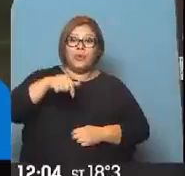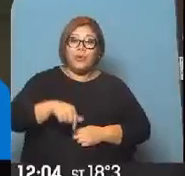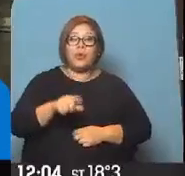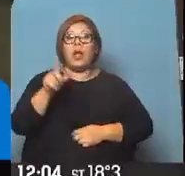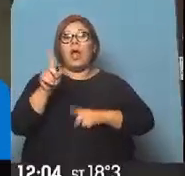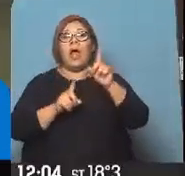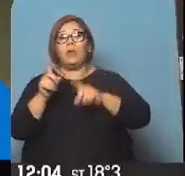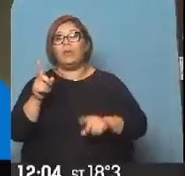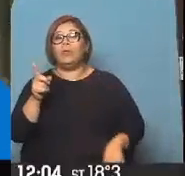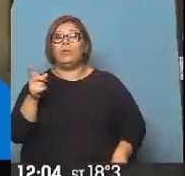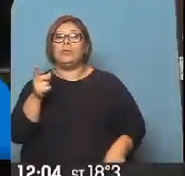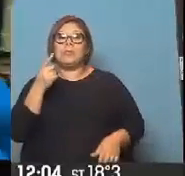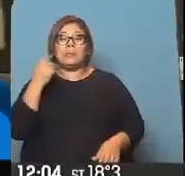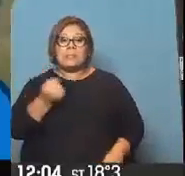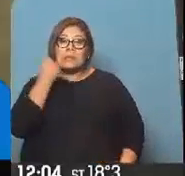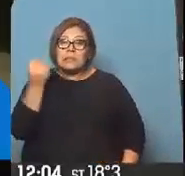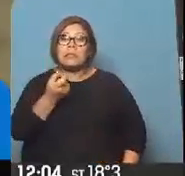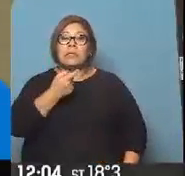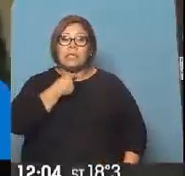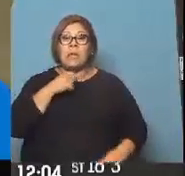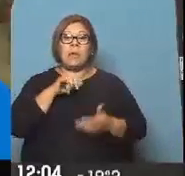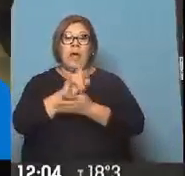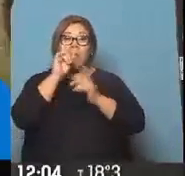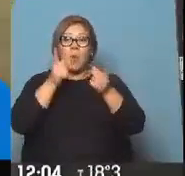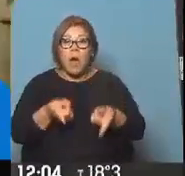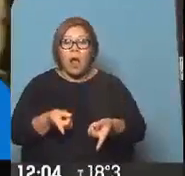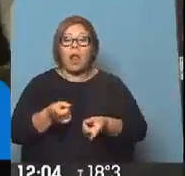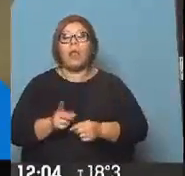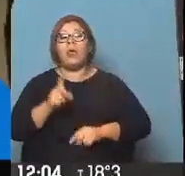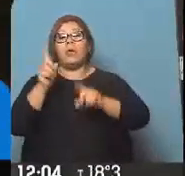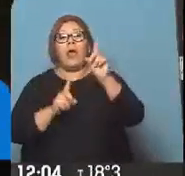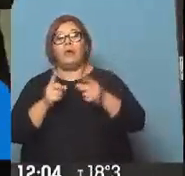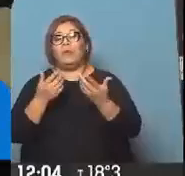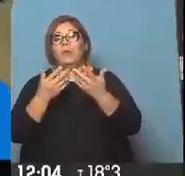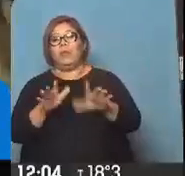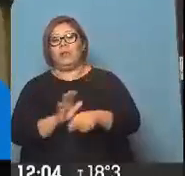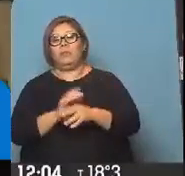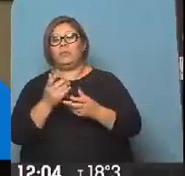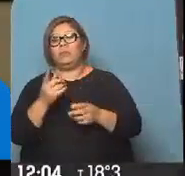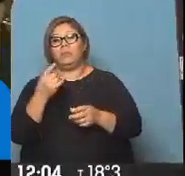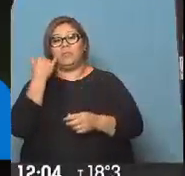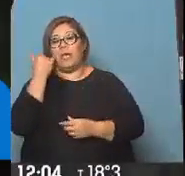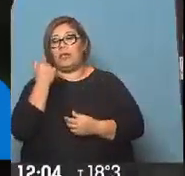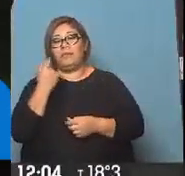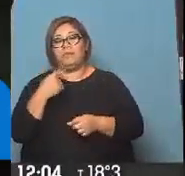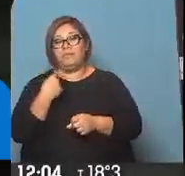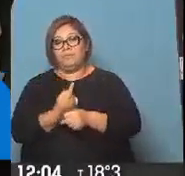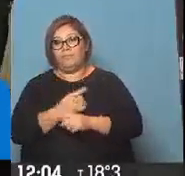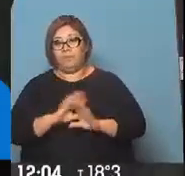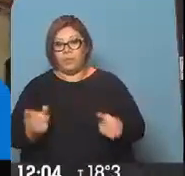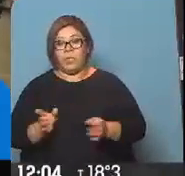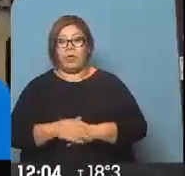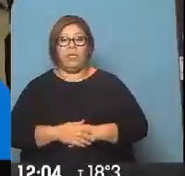alguna actividad que cumplir en algunos de los destinos de cabotaje argentino y bueno finalmente de a